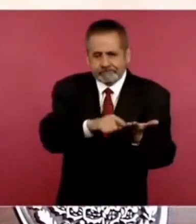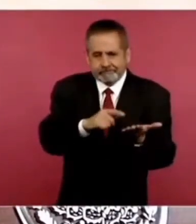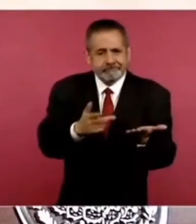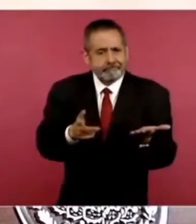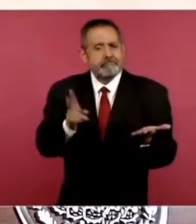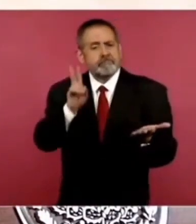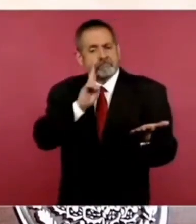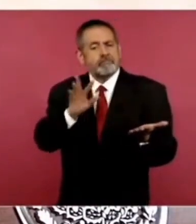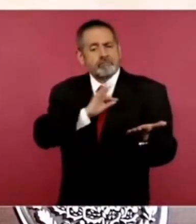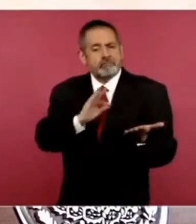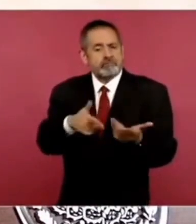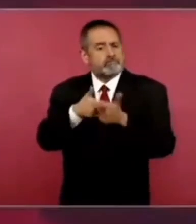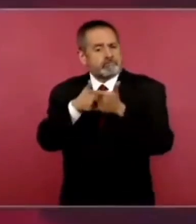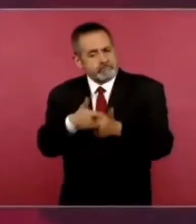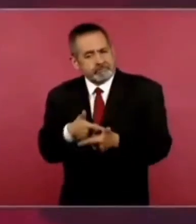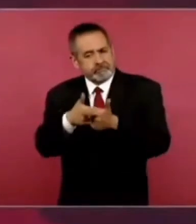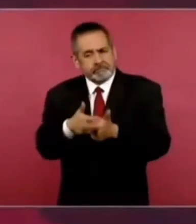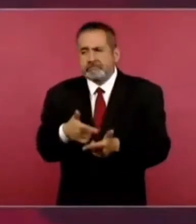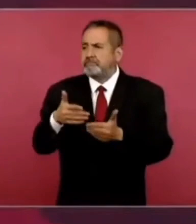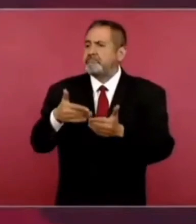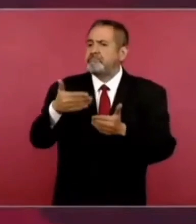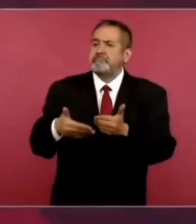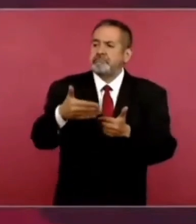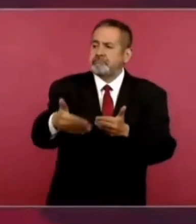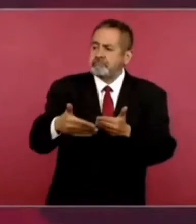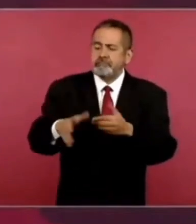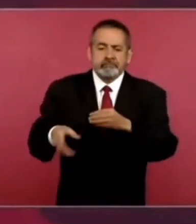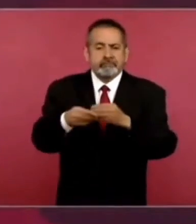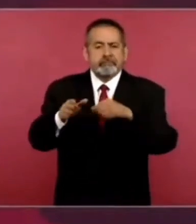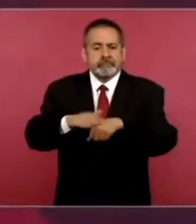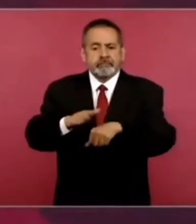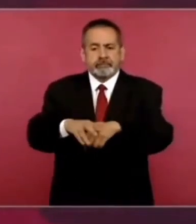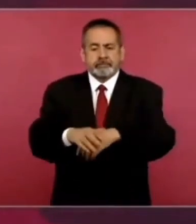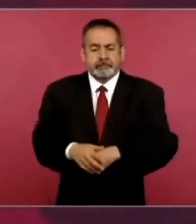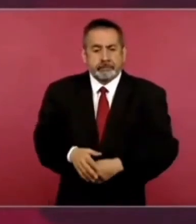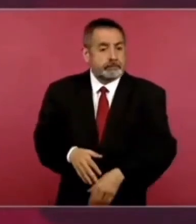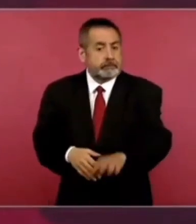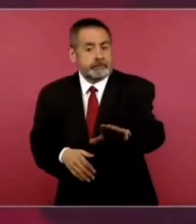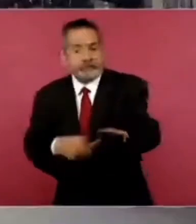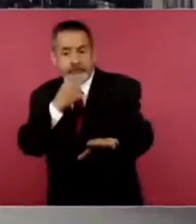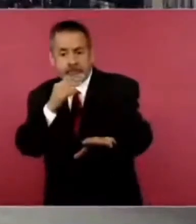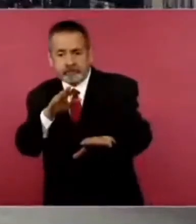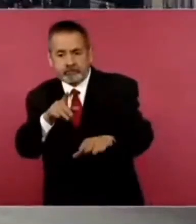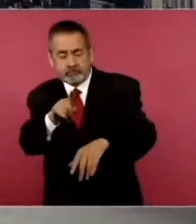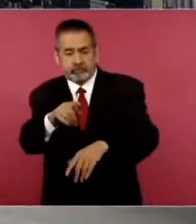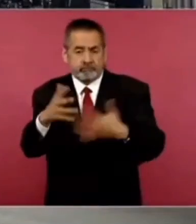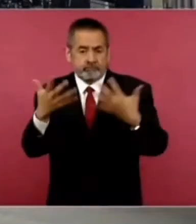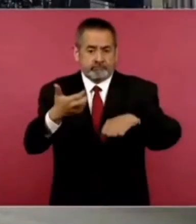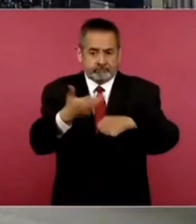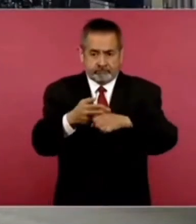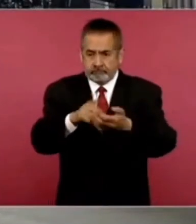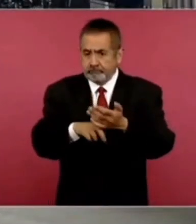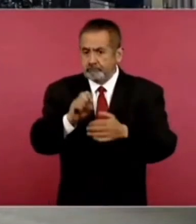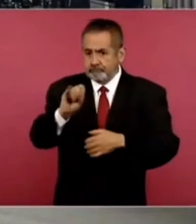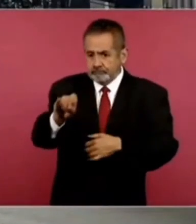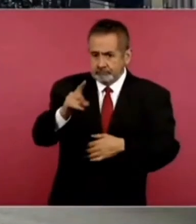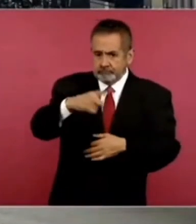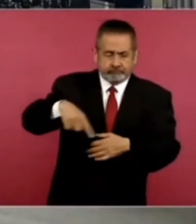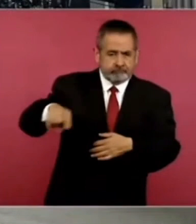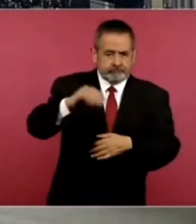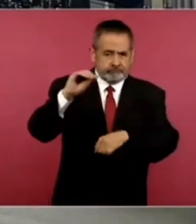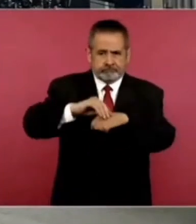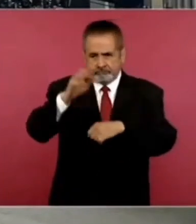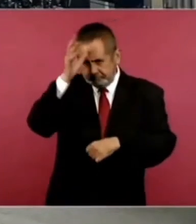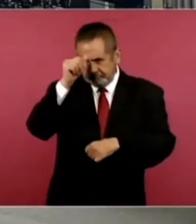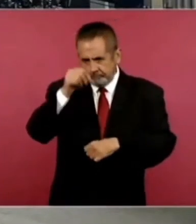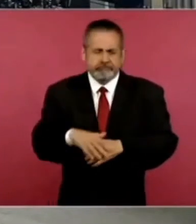para seguir adelante. Entonces, retomando este tema, usted le diría a los empresarios, sí, pero pónganse de acuerdo. Sí, que